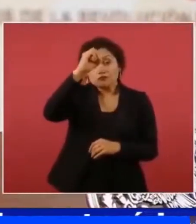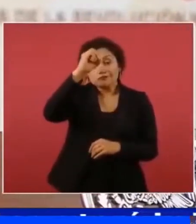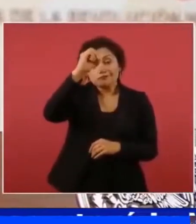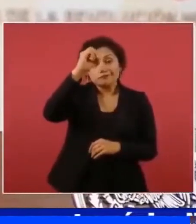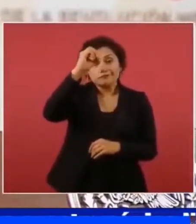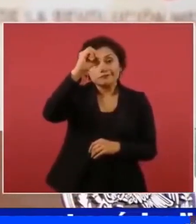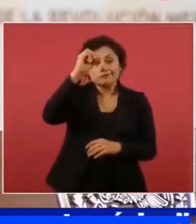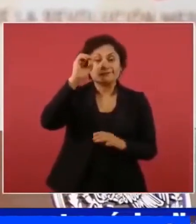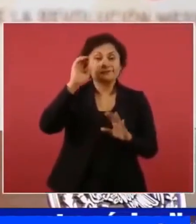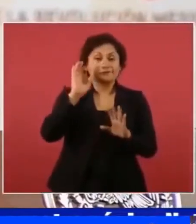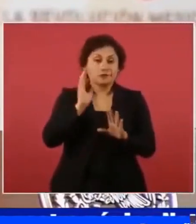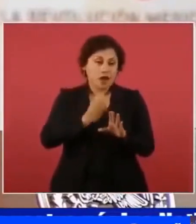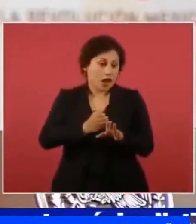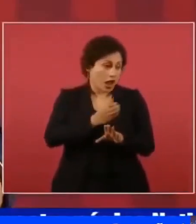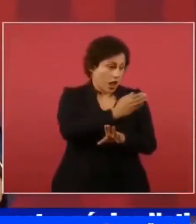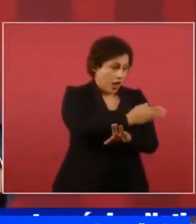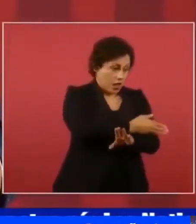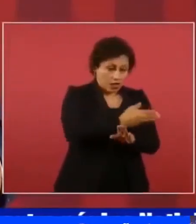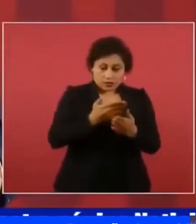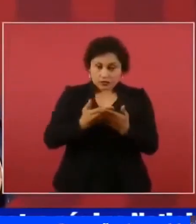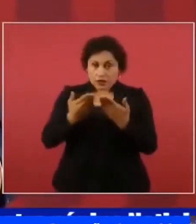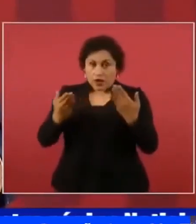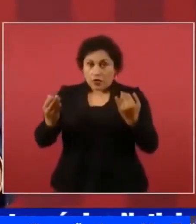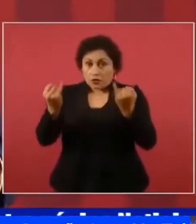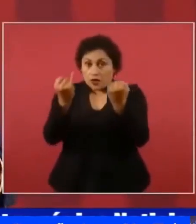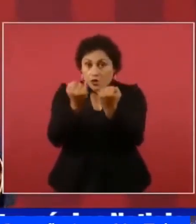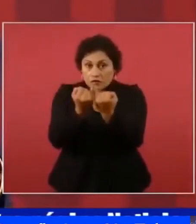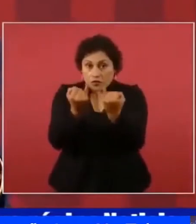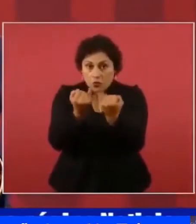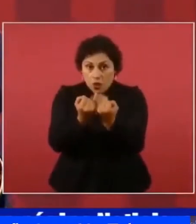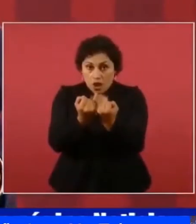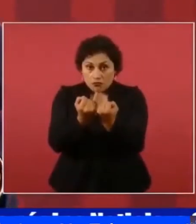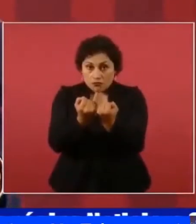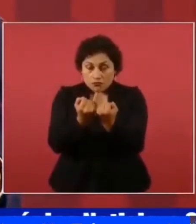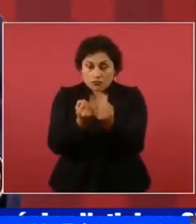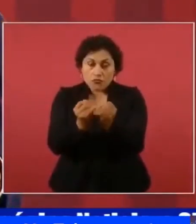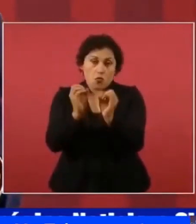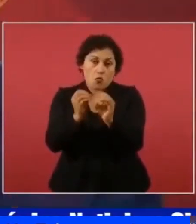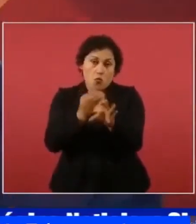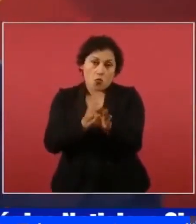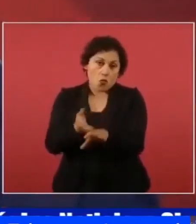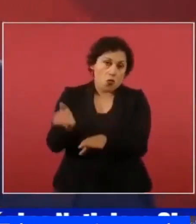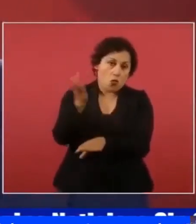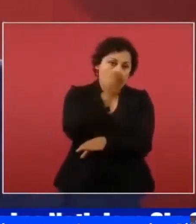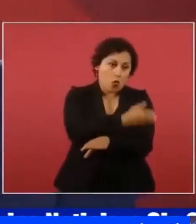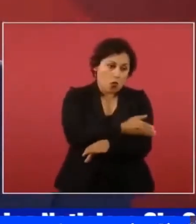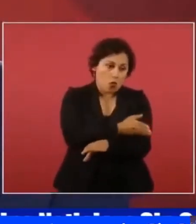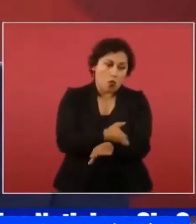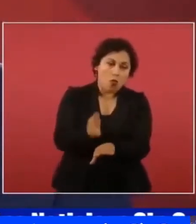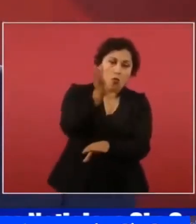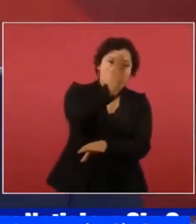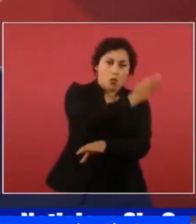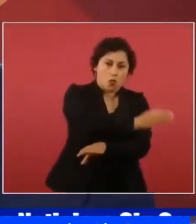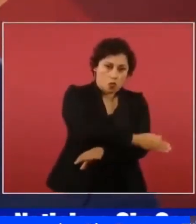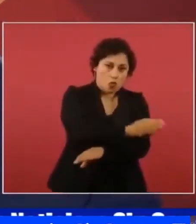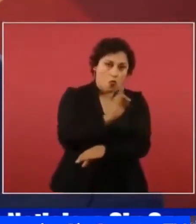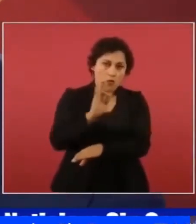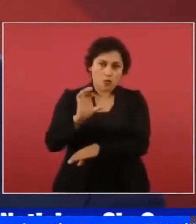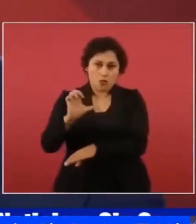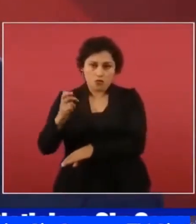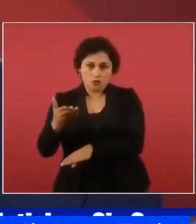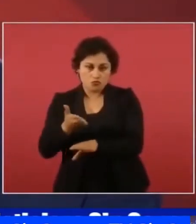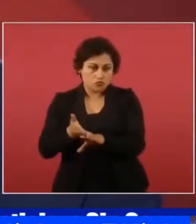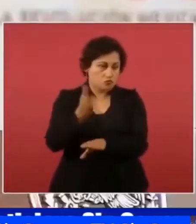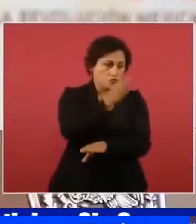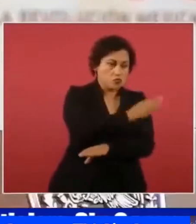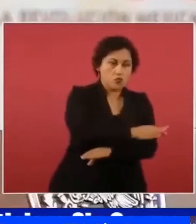que es igual que el gobierno pasado o que el gobierno de Calderón, o que el gobierno de